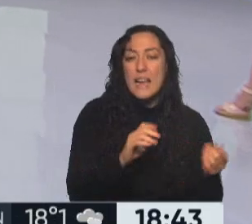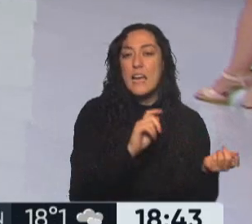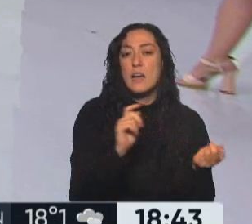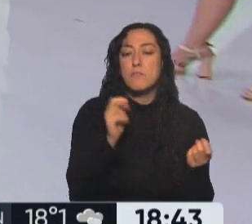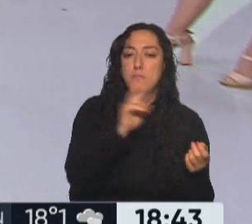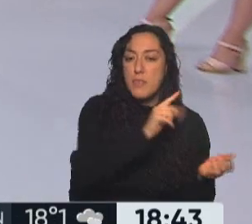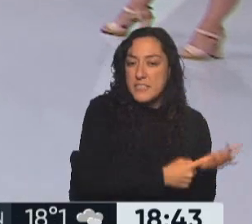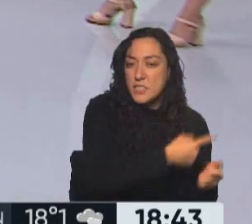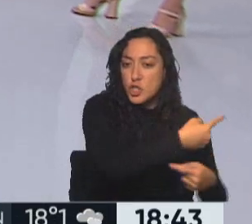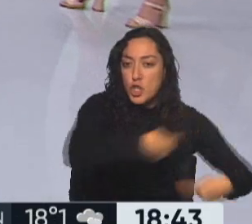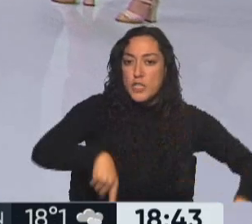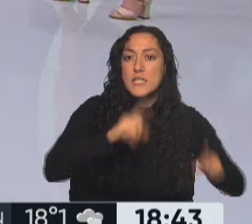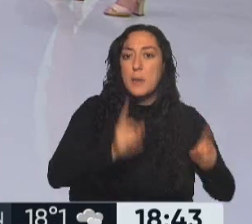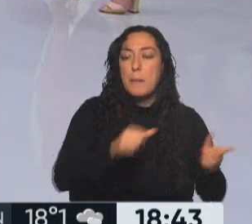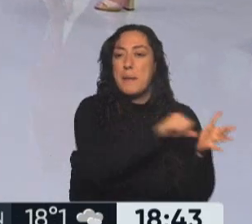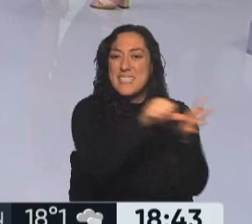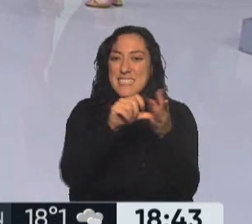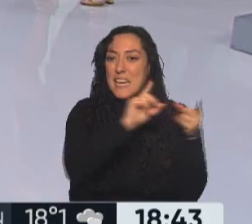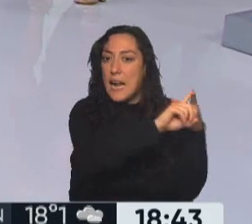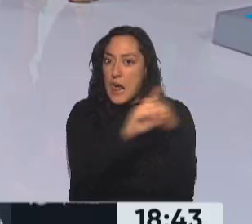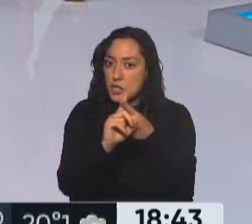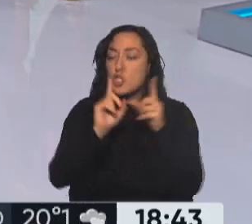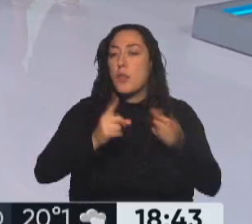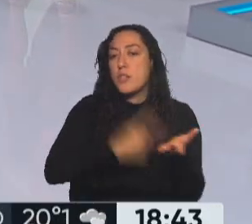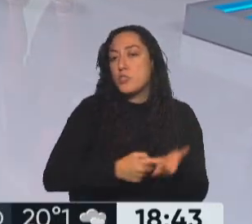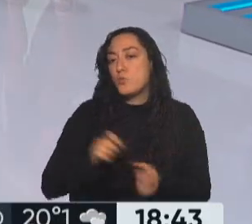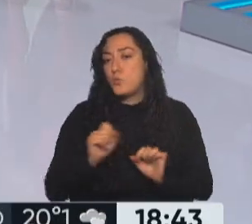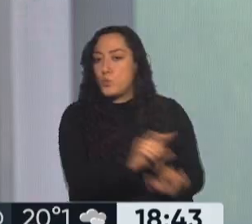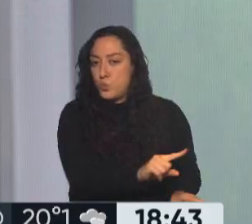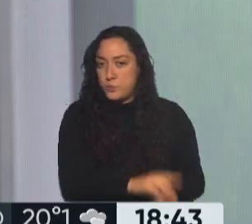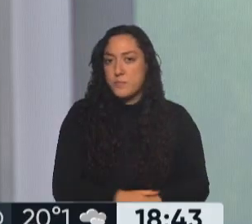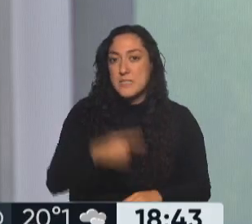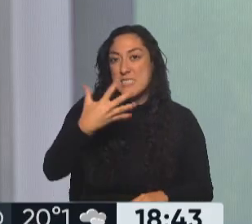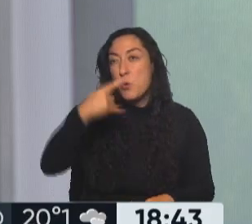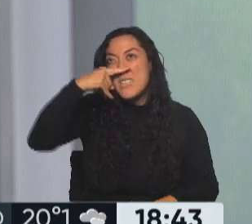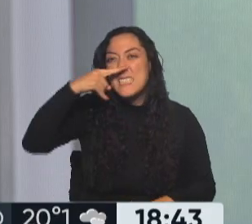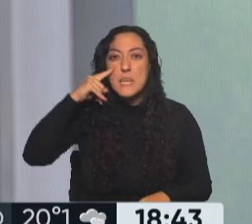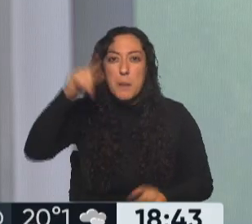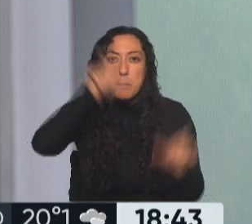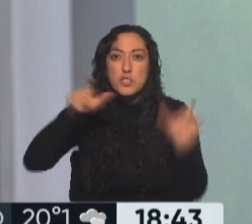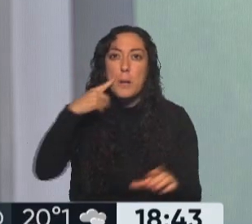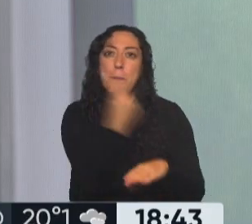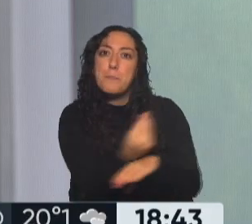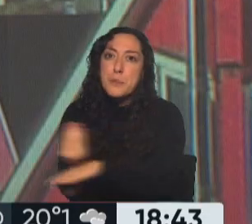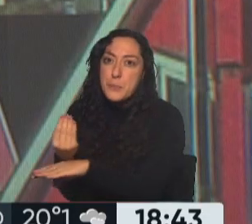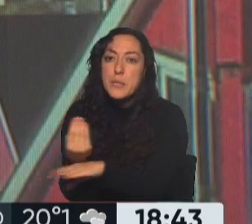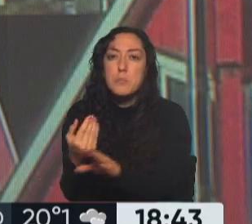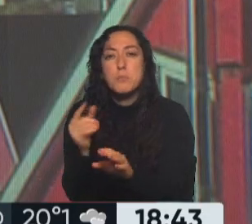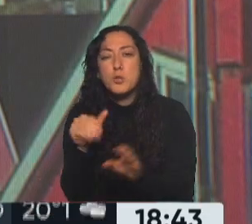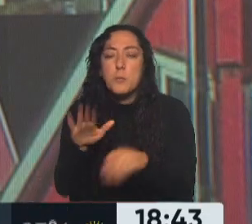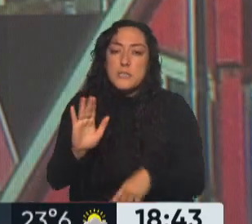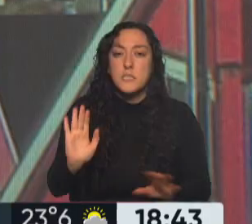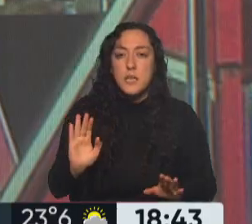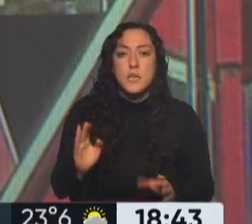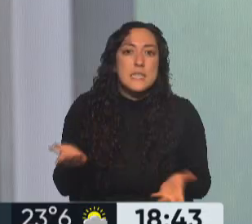relaciones exteriores. Bueno, Groenlandia con un poquito más de 57.000 habitantes. Muy poquitos, Pablo. Sí, claro.